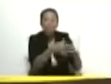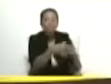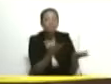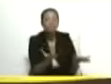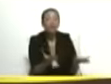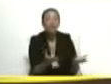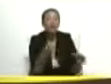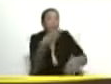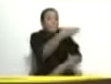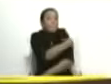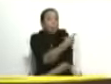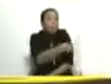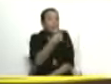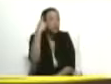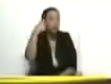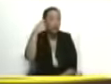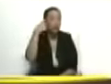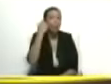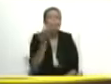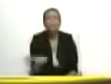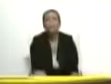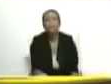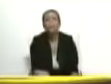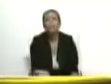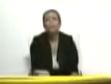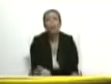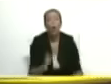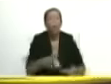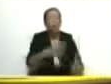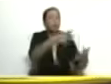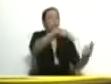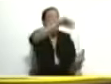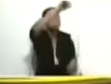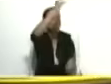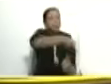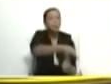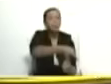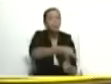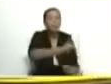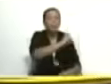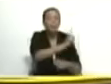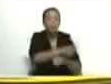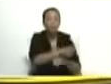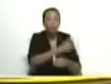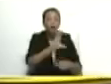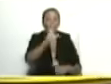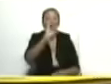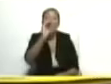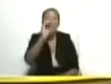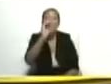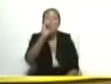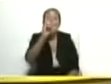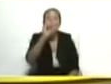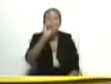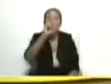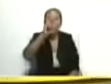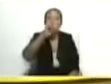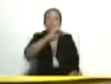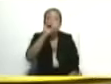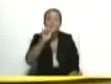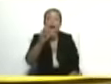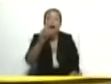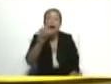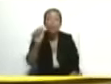Es una oposición extremista colonizada. Ese podría ser el concepto redondo.